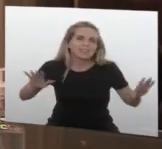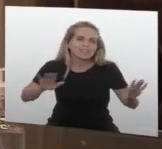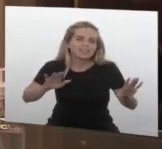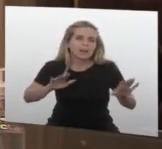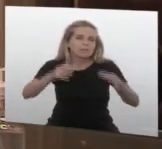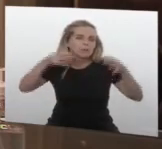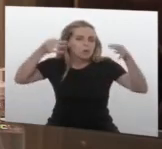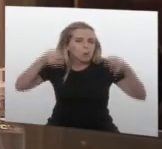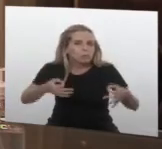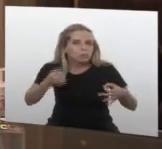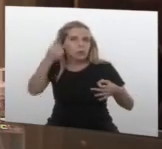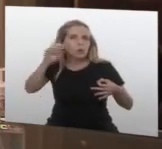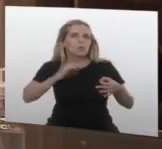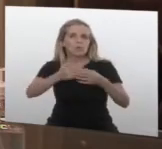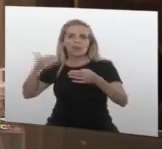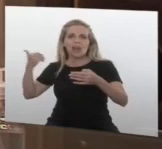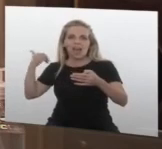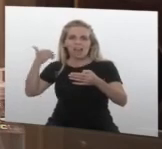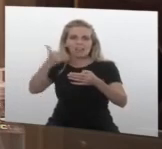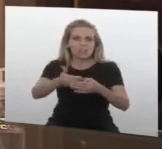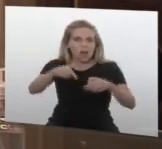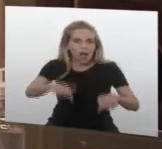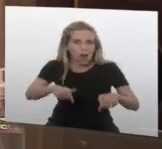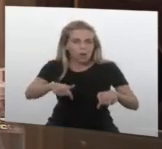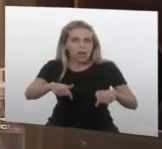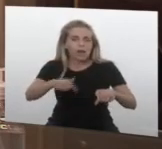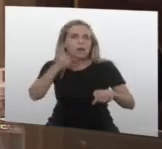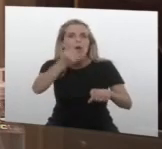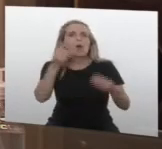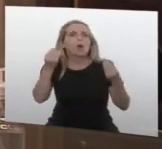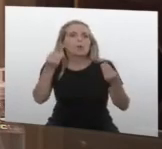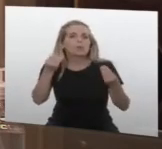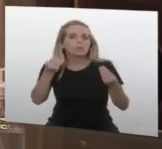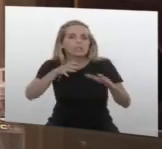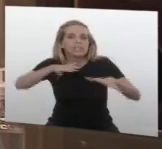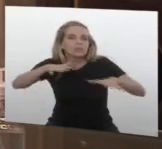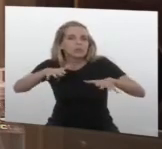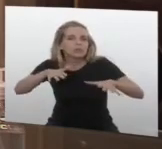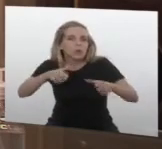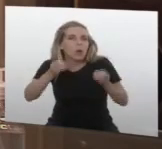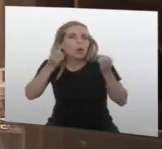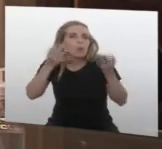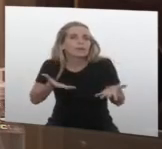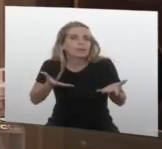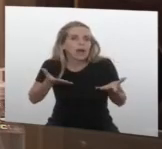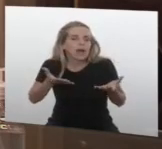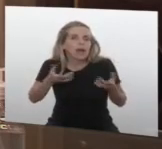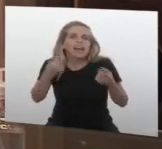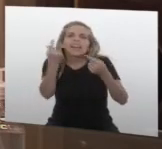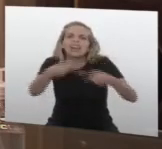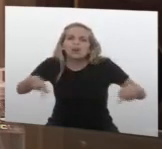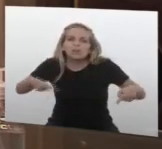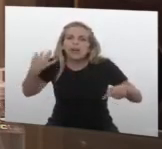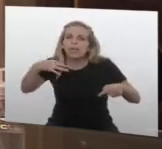el norte, las cataratas, no salir del país,